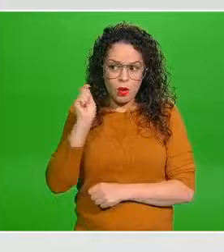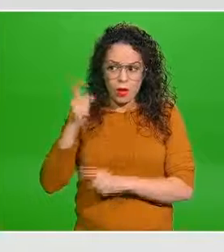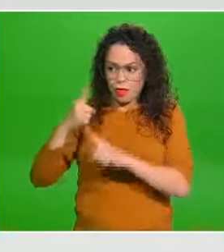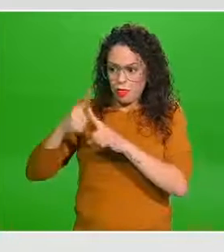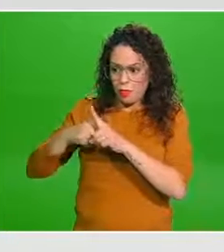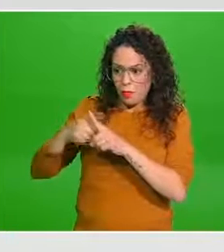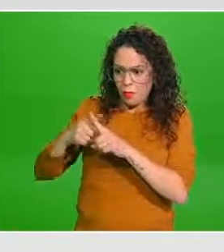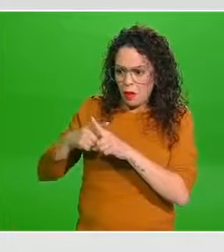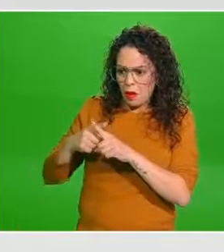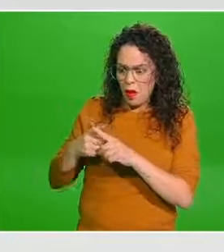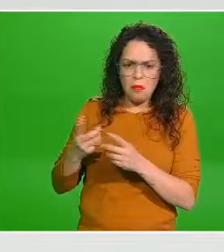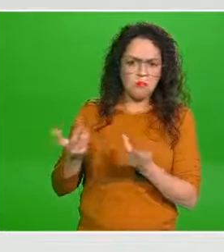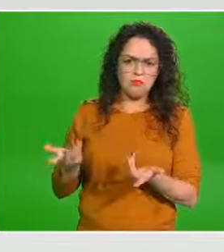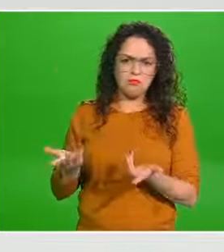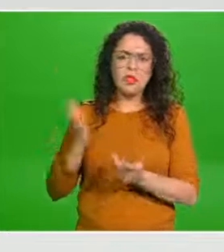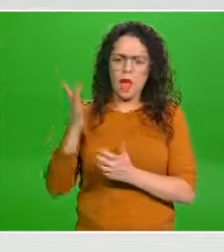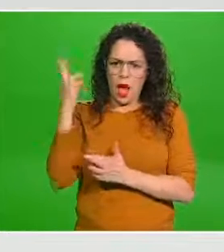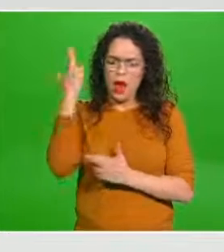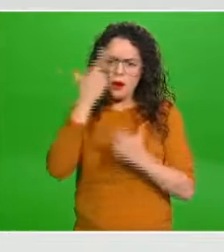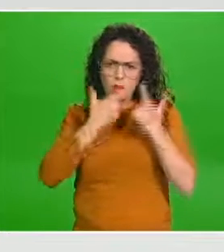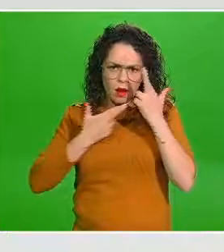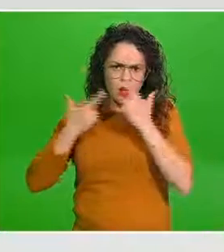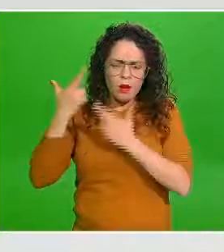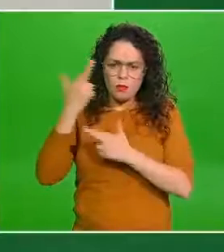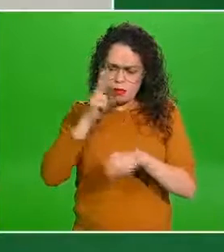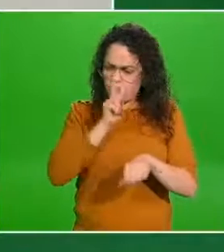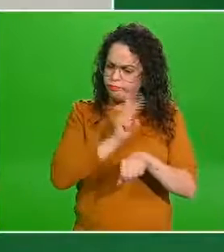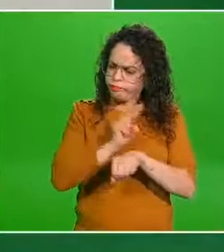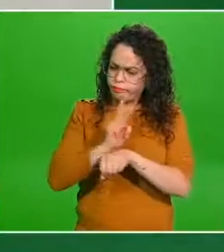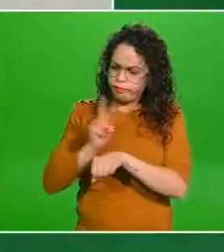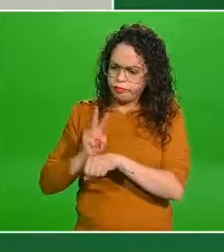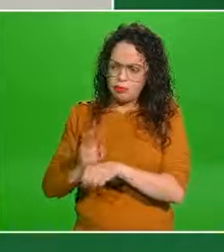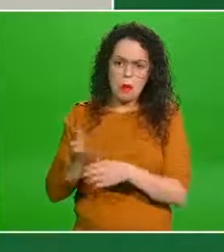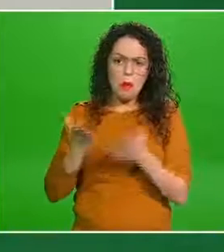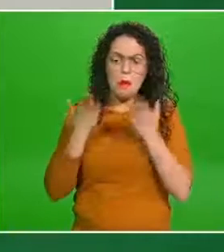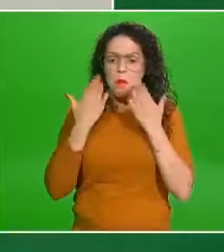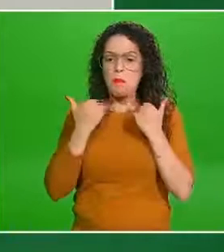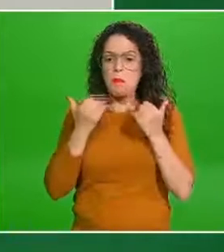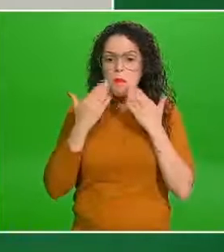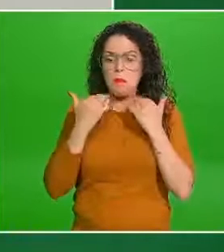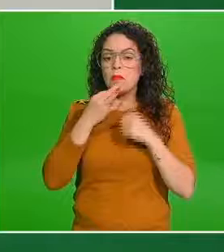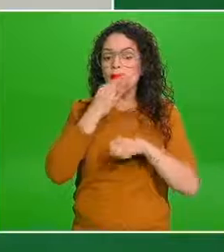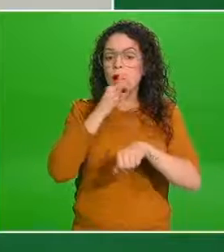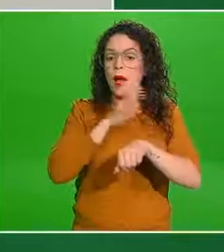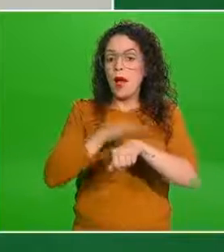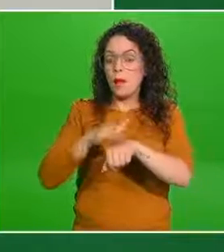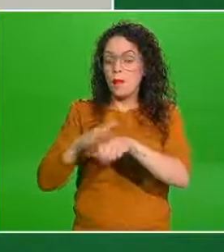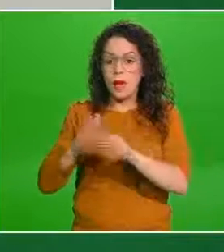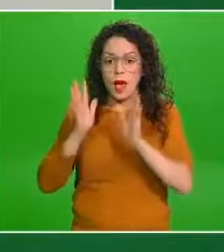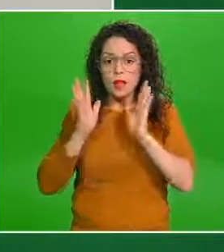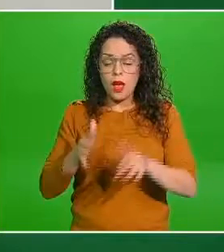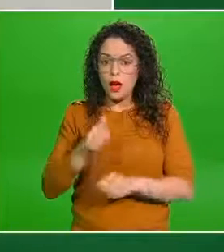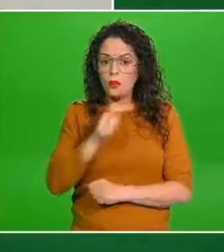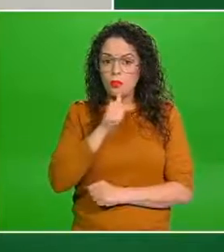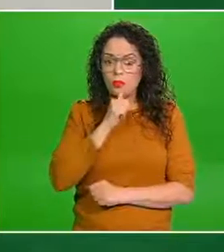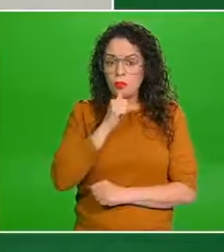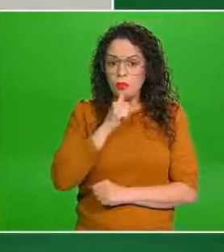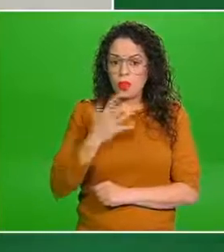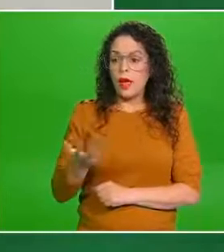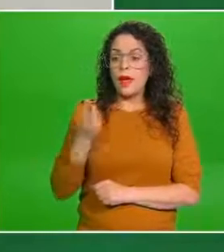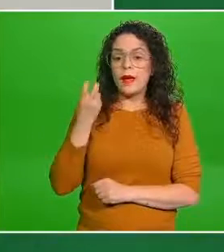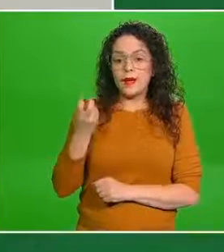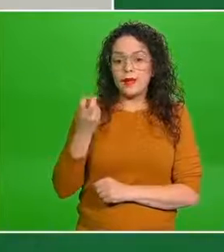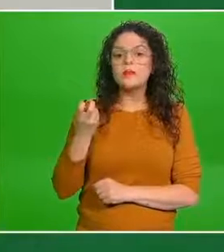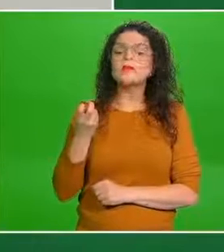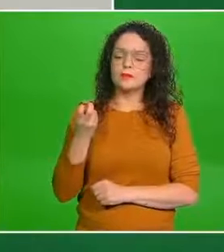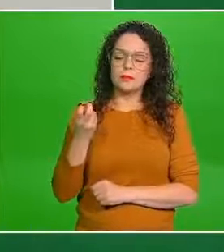O sea, esto ha sido revisado, ha sido seguido, no tenemos ninguna notificación, y en su momento obviamente esto es algo también que se